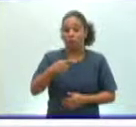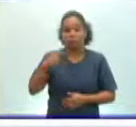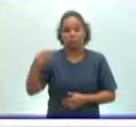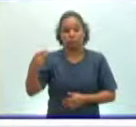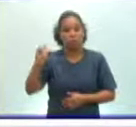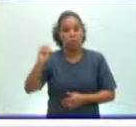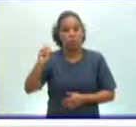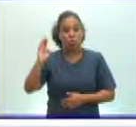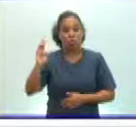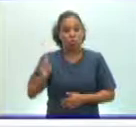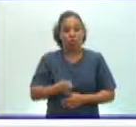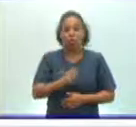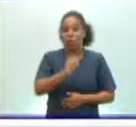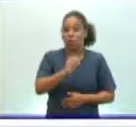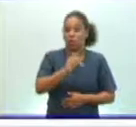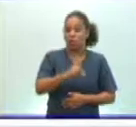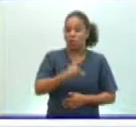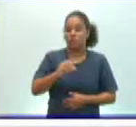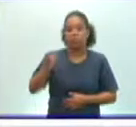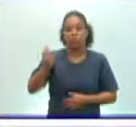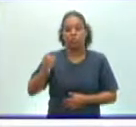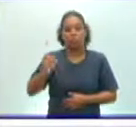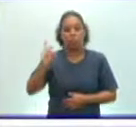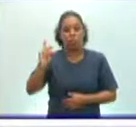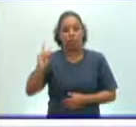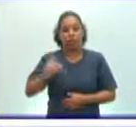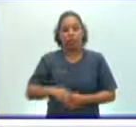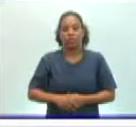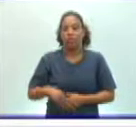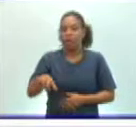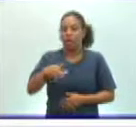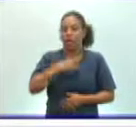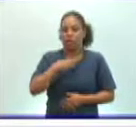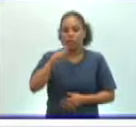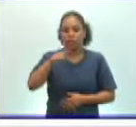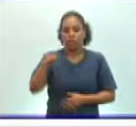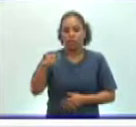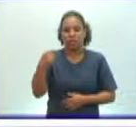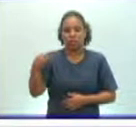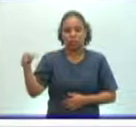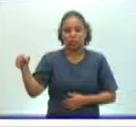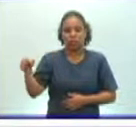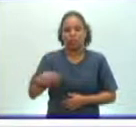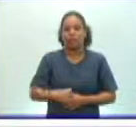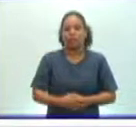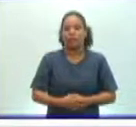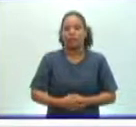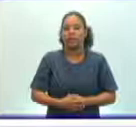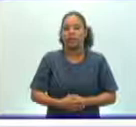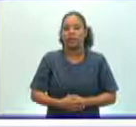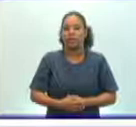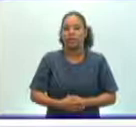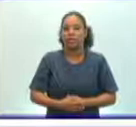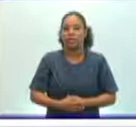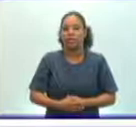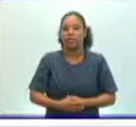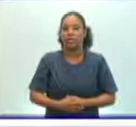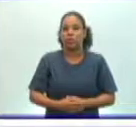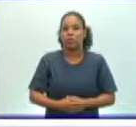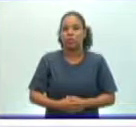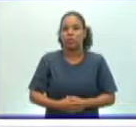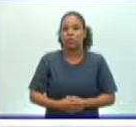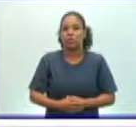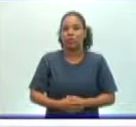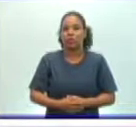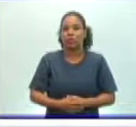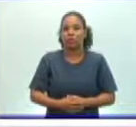al segmento OD. Ahí lo tienes para que solo anotes la proporción